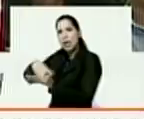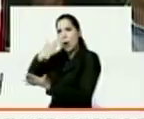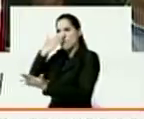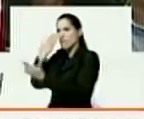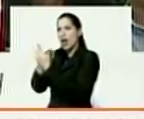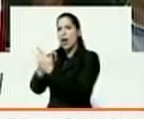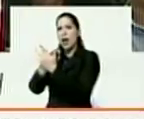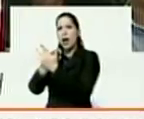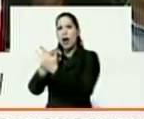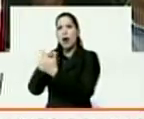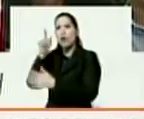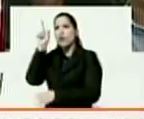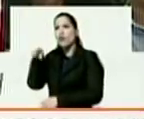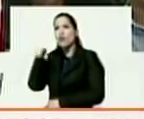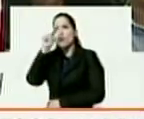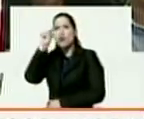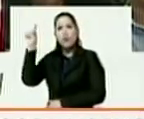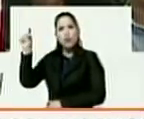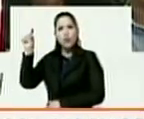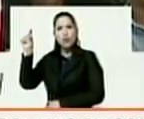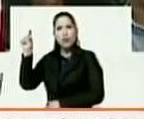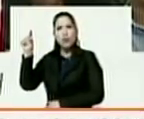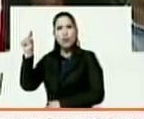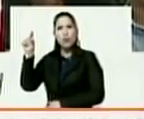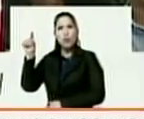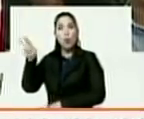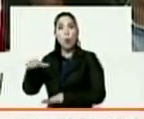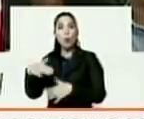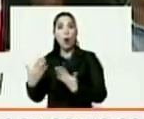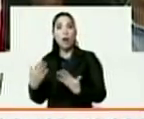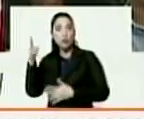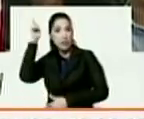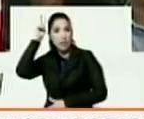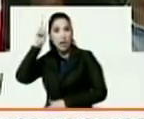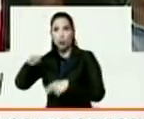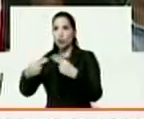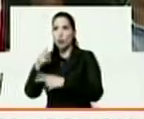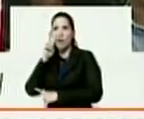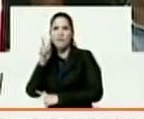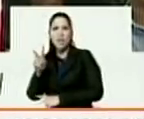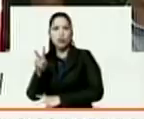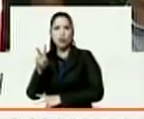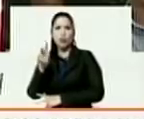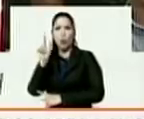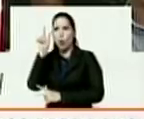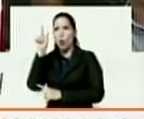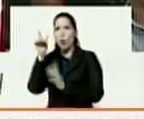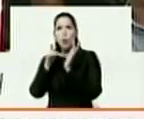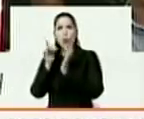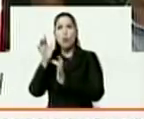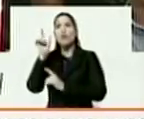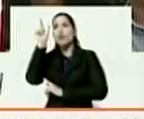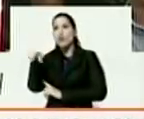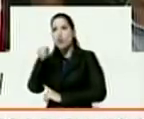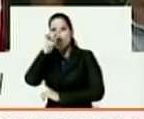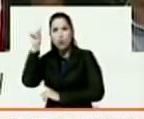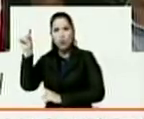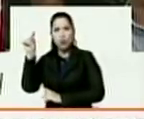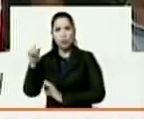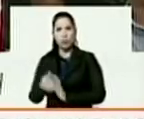cruz de colombia cuando nuestros indígenas jamás habían visto una cruz una cruz pero no las vendieron así la